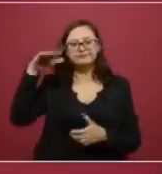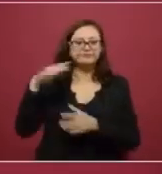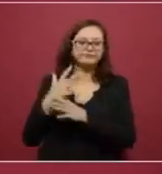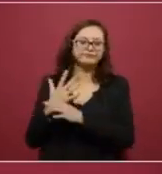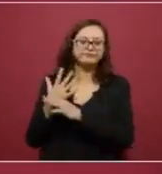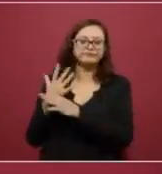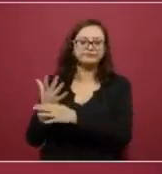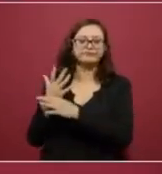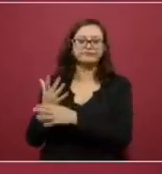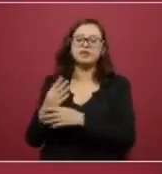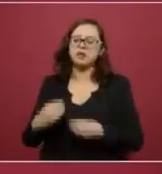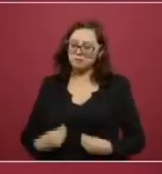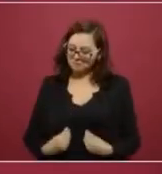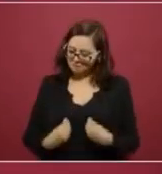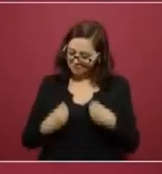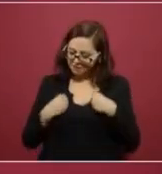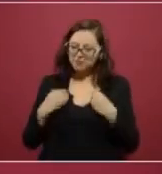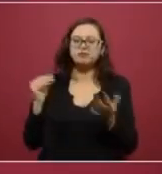Zapata vive,